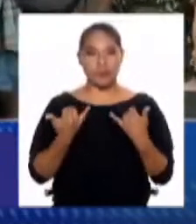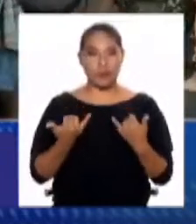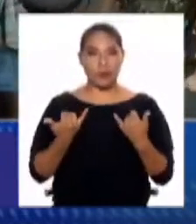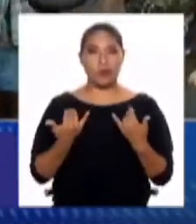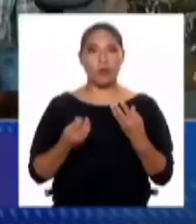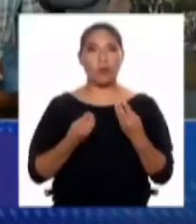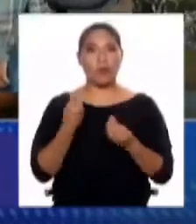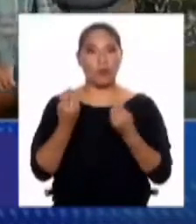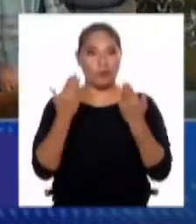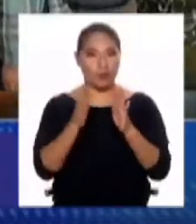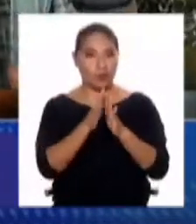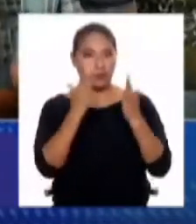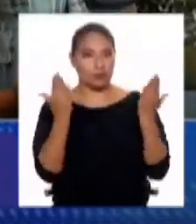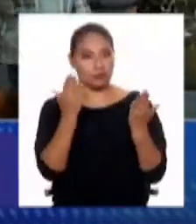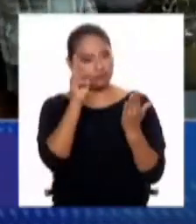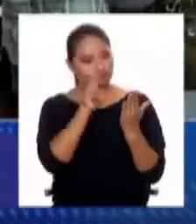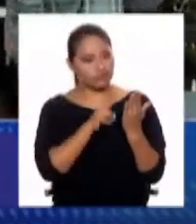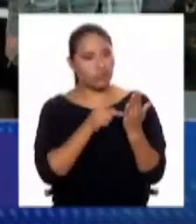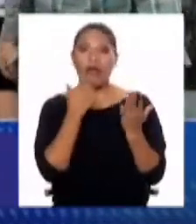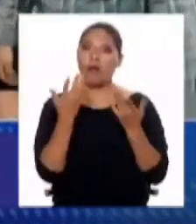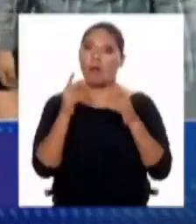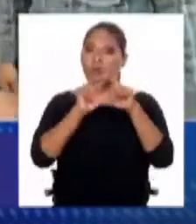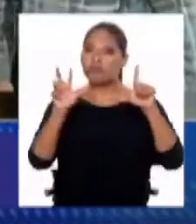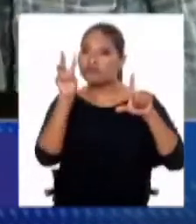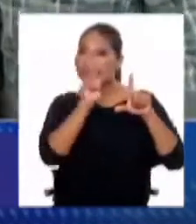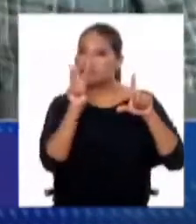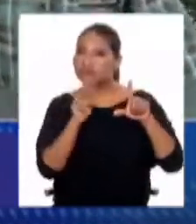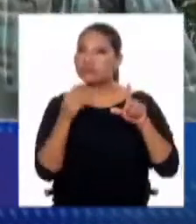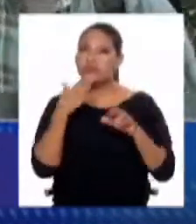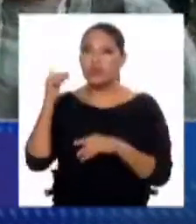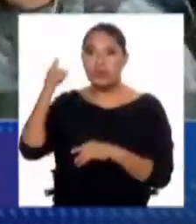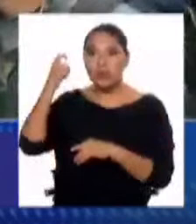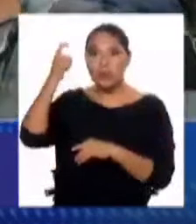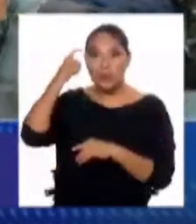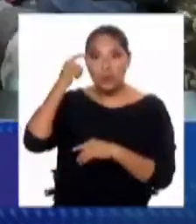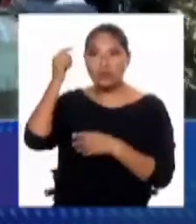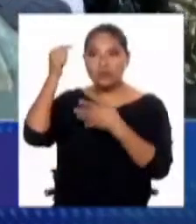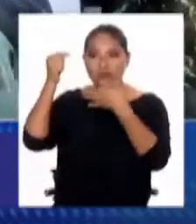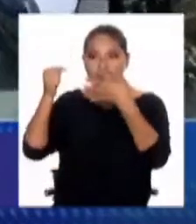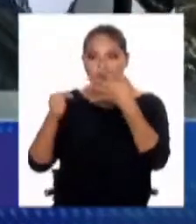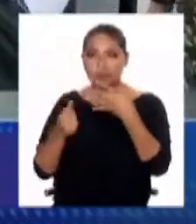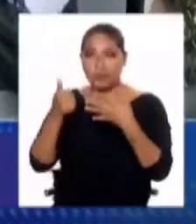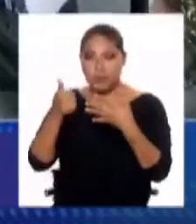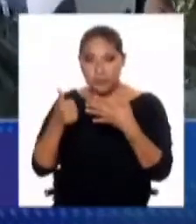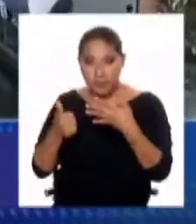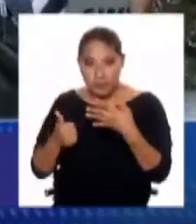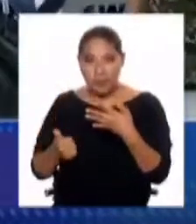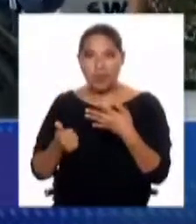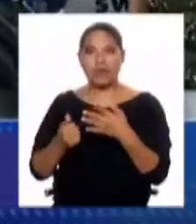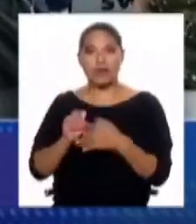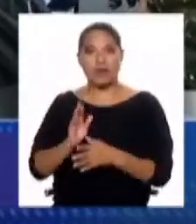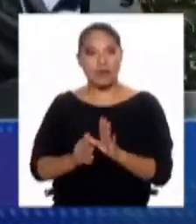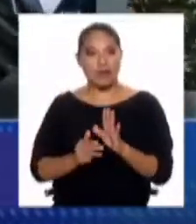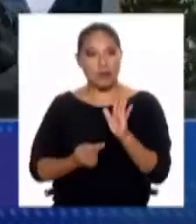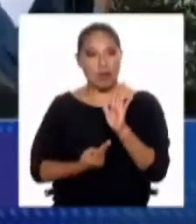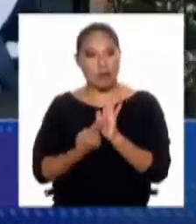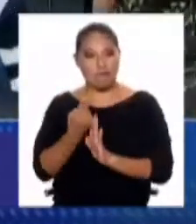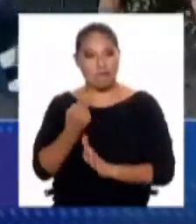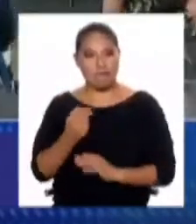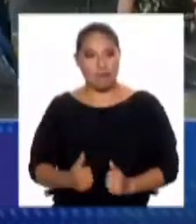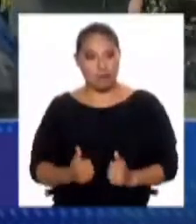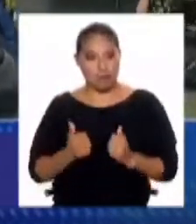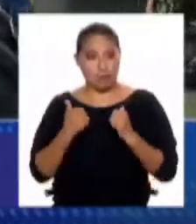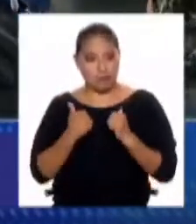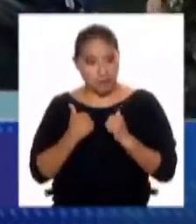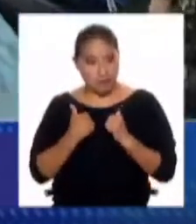el alma de la gente que va a candidatear y si realmente son transparentes o no a lo largo de su vida, y si